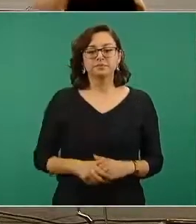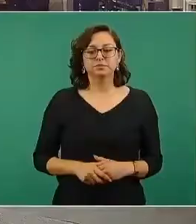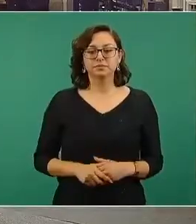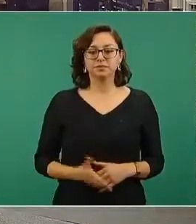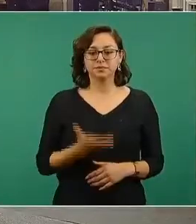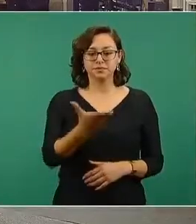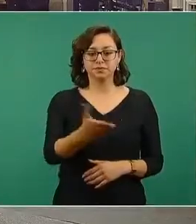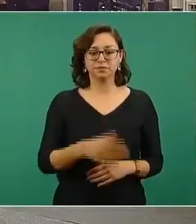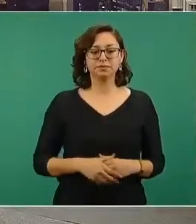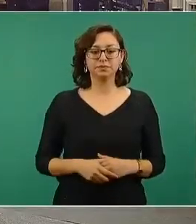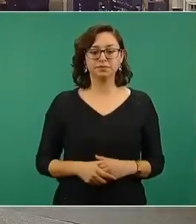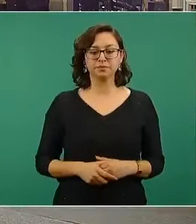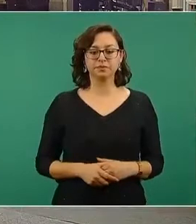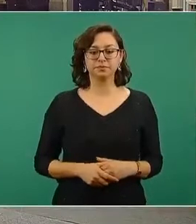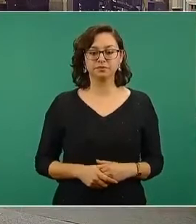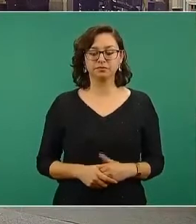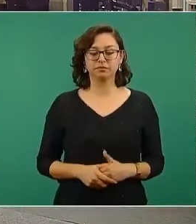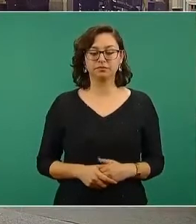Adelante.